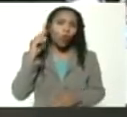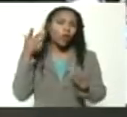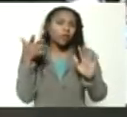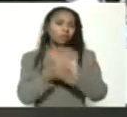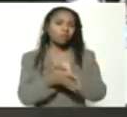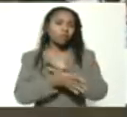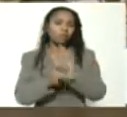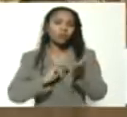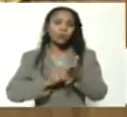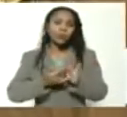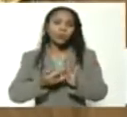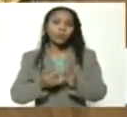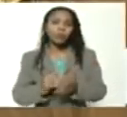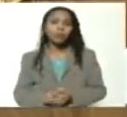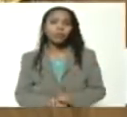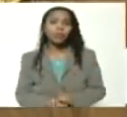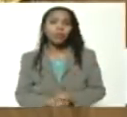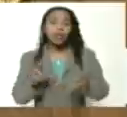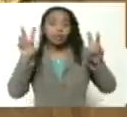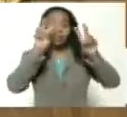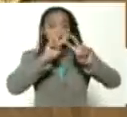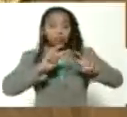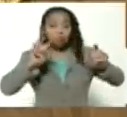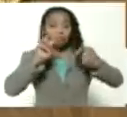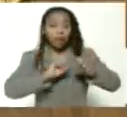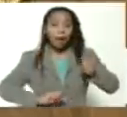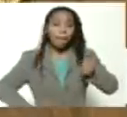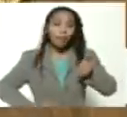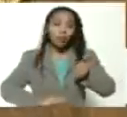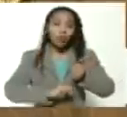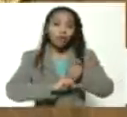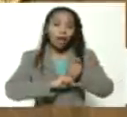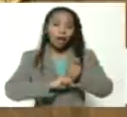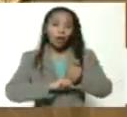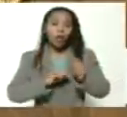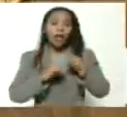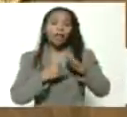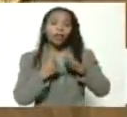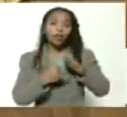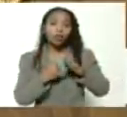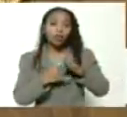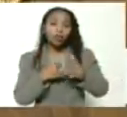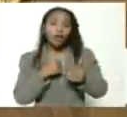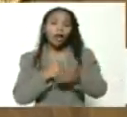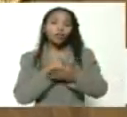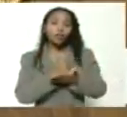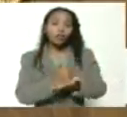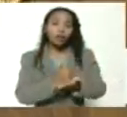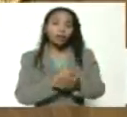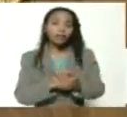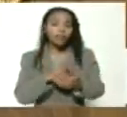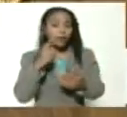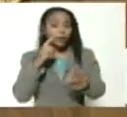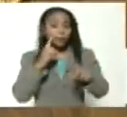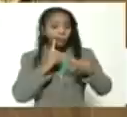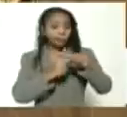significa investigar, apoyar a los órganos auxiliares, evacuar pruebas,